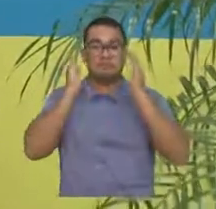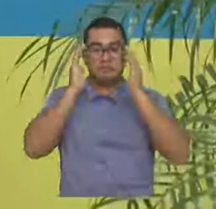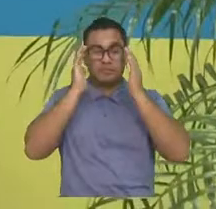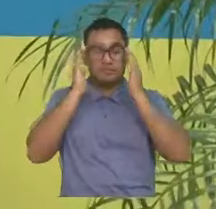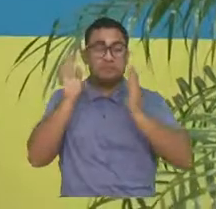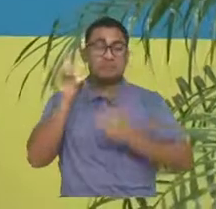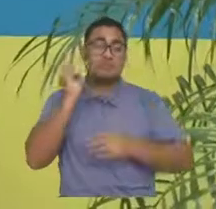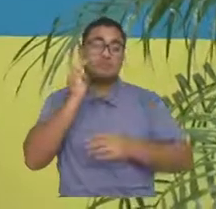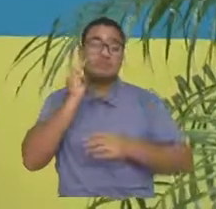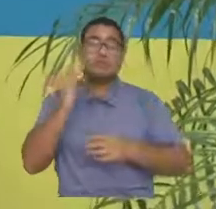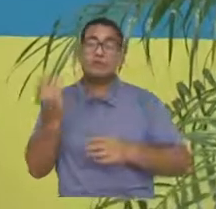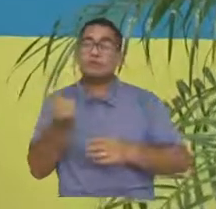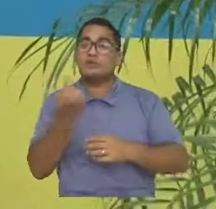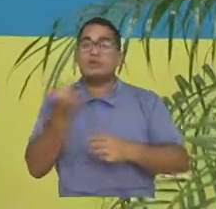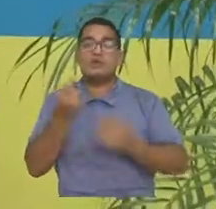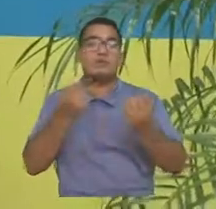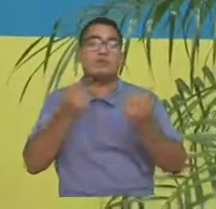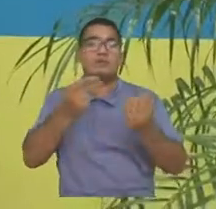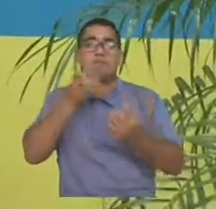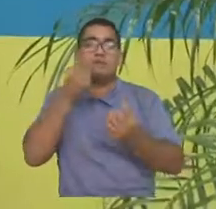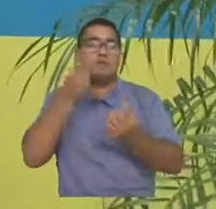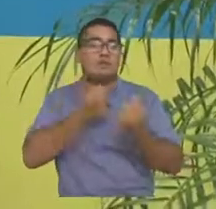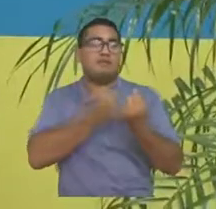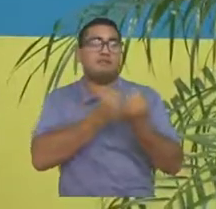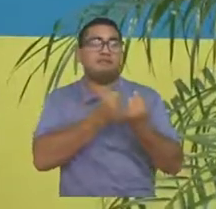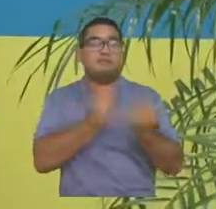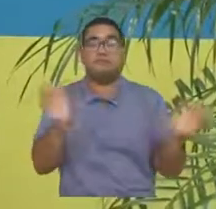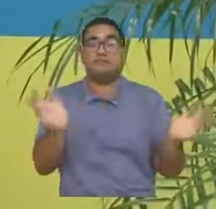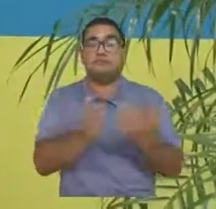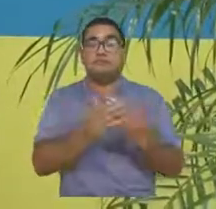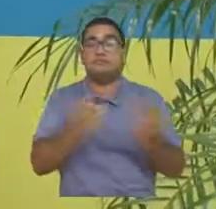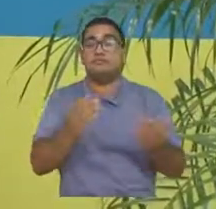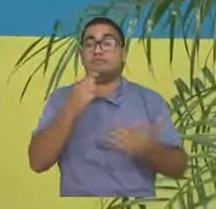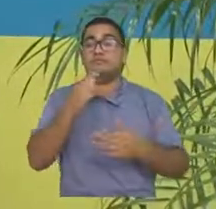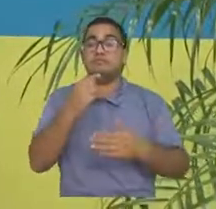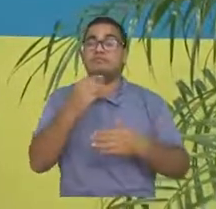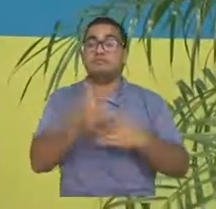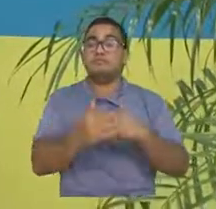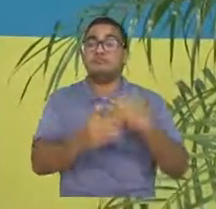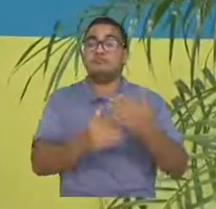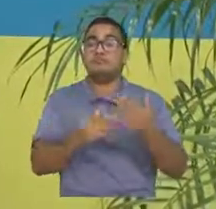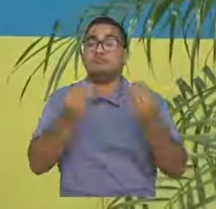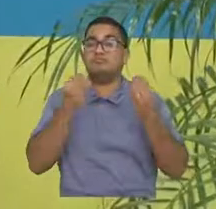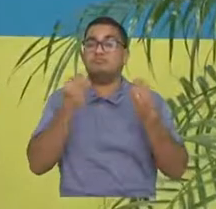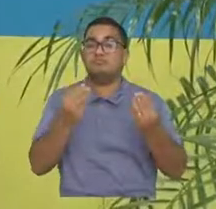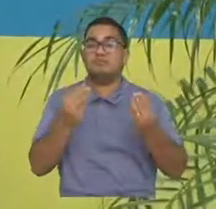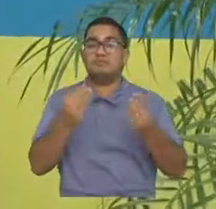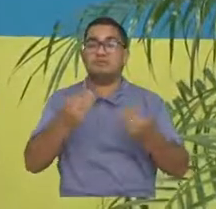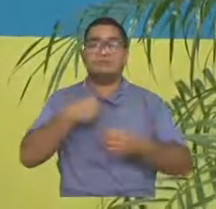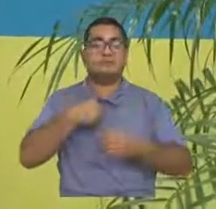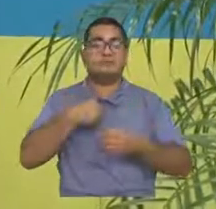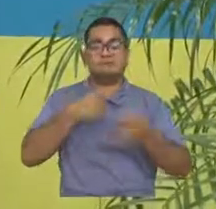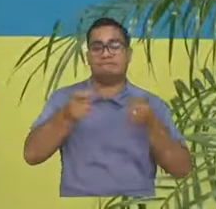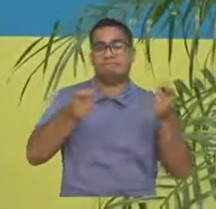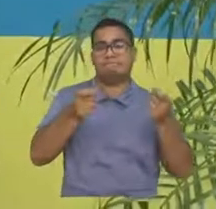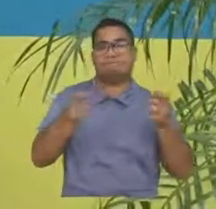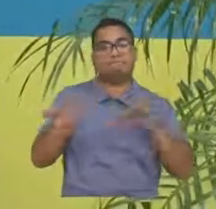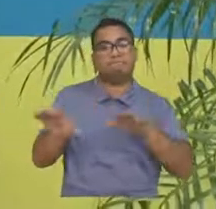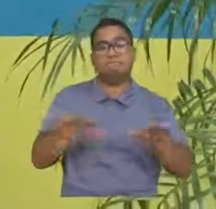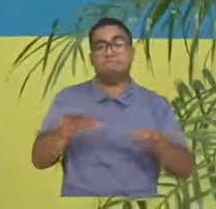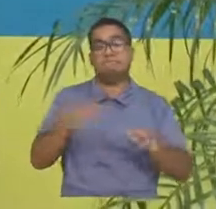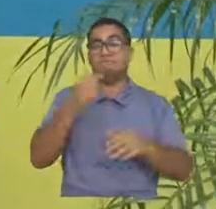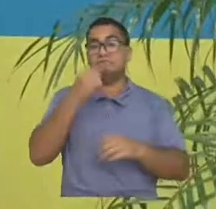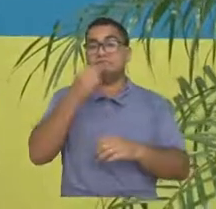son solas y no hay apoyo del padre, todo eso se va acumulando. Y si yo no lo sé manejar, entonces me va a